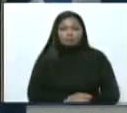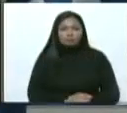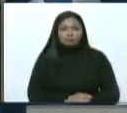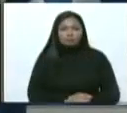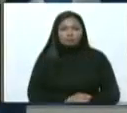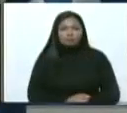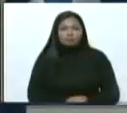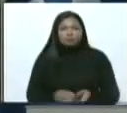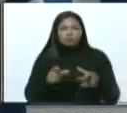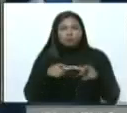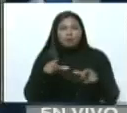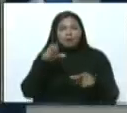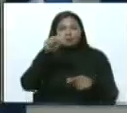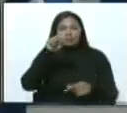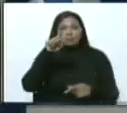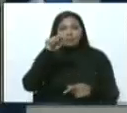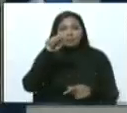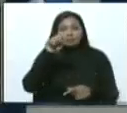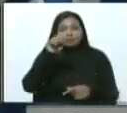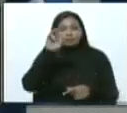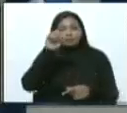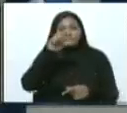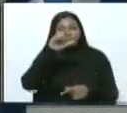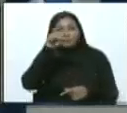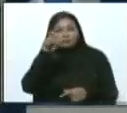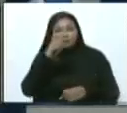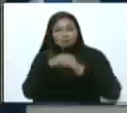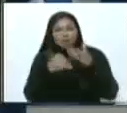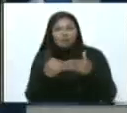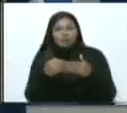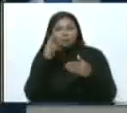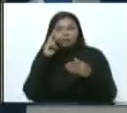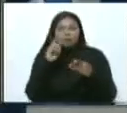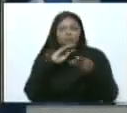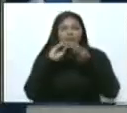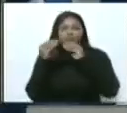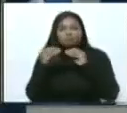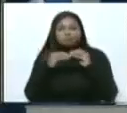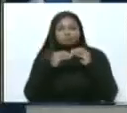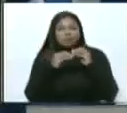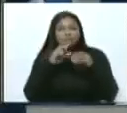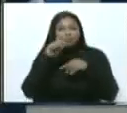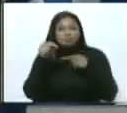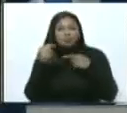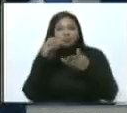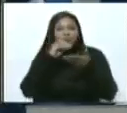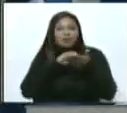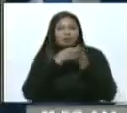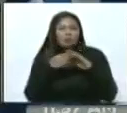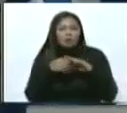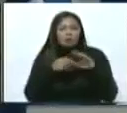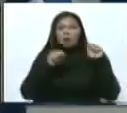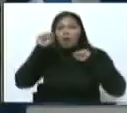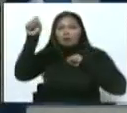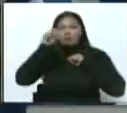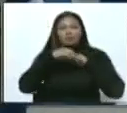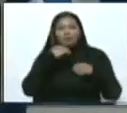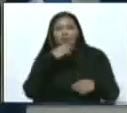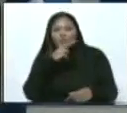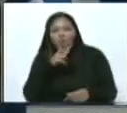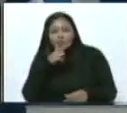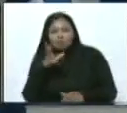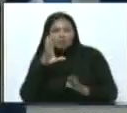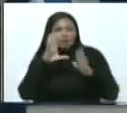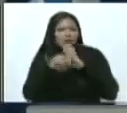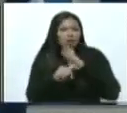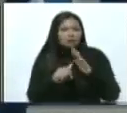en las series de Netflix para lavarle la cara, ¿no? No sé si se dan cuenta. Y entonces ponerle como que se fueran héroes. No, son vulgares